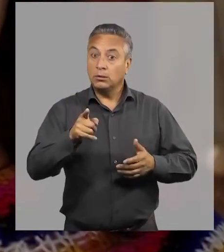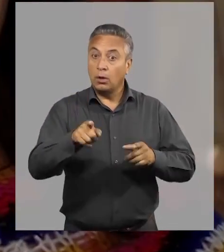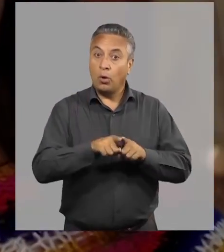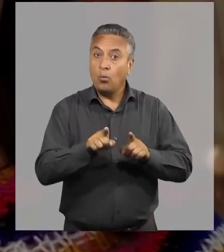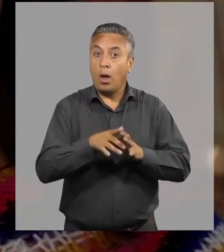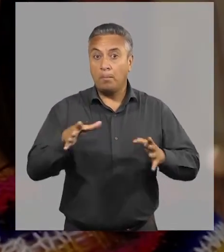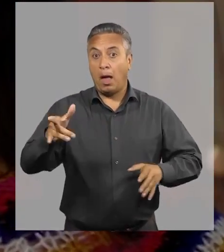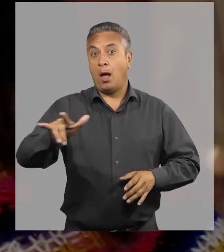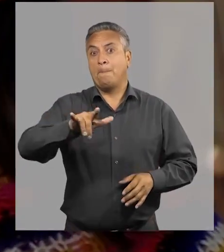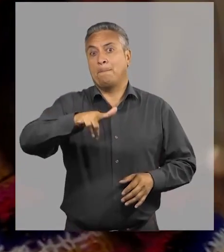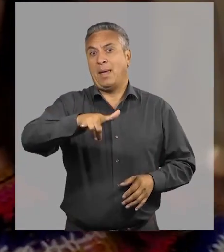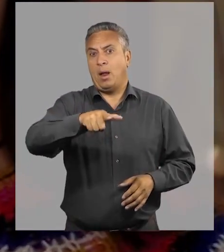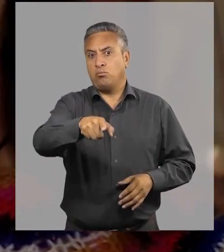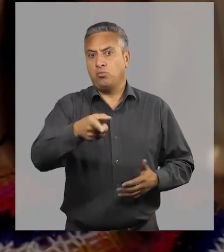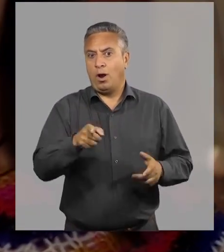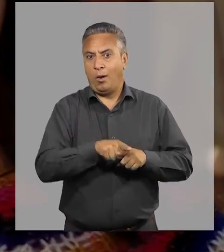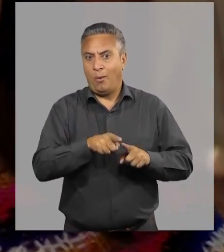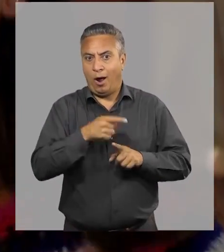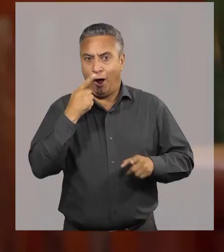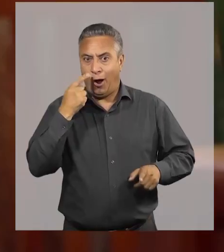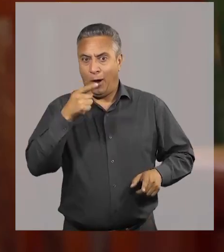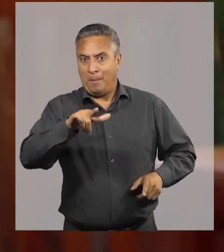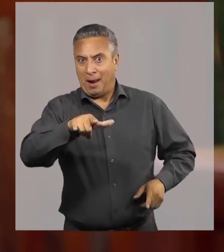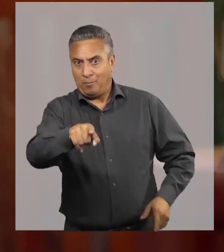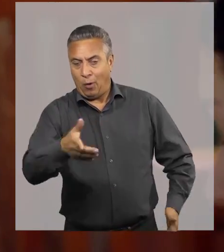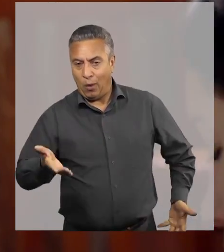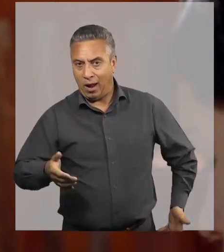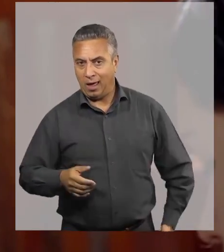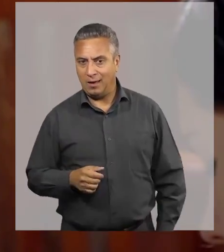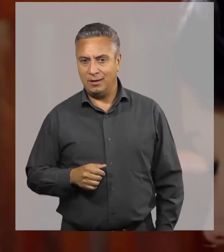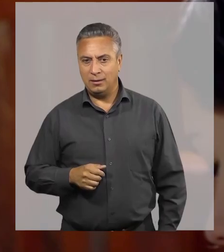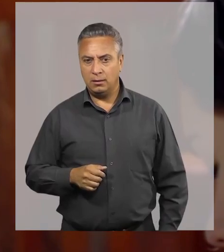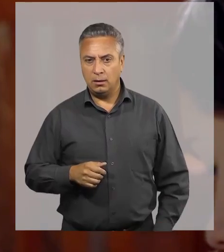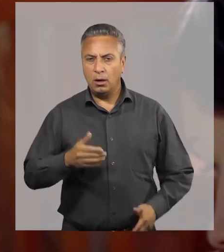po. Sobre todo si lo manipula como hombre, po.